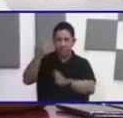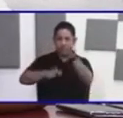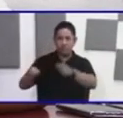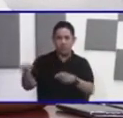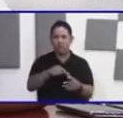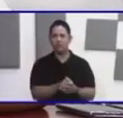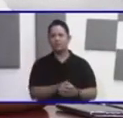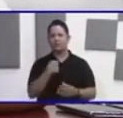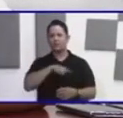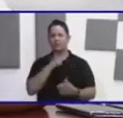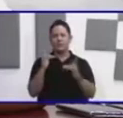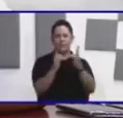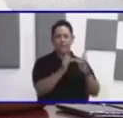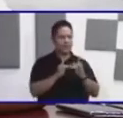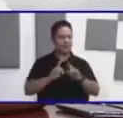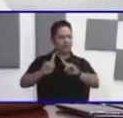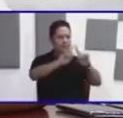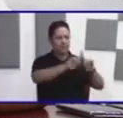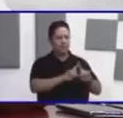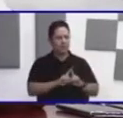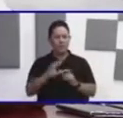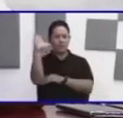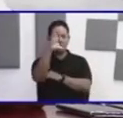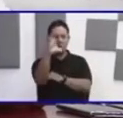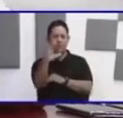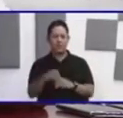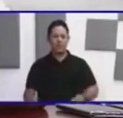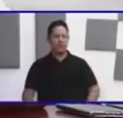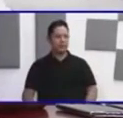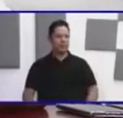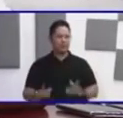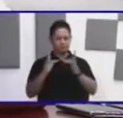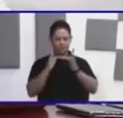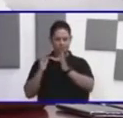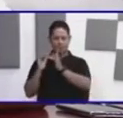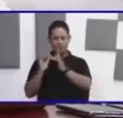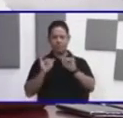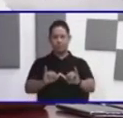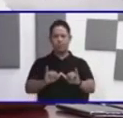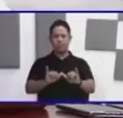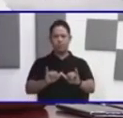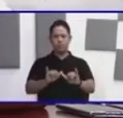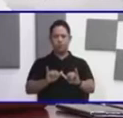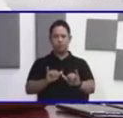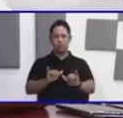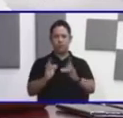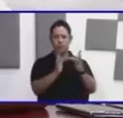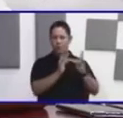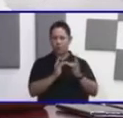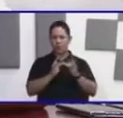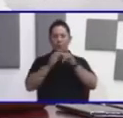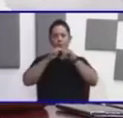departamentos de Colombia. Quiero decirle que las camas que van a ver ustedes, que ya están puestas como debe ser, son las camas que están en todos los hospitales públicos